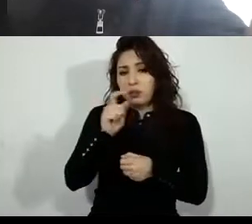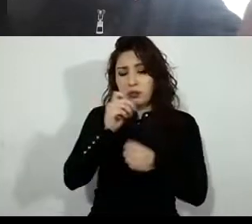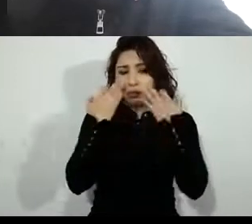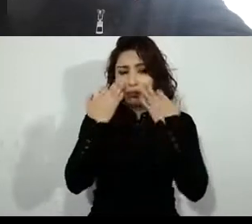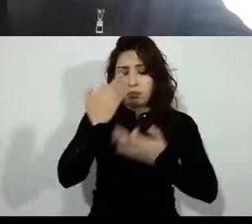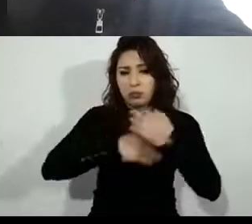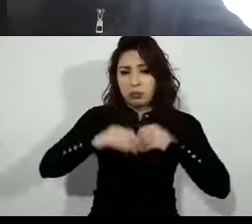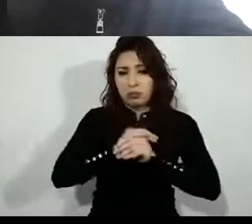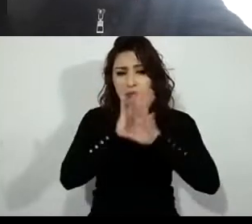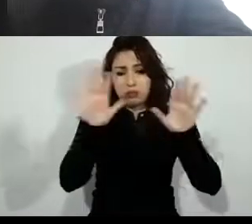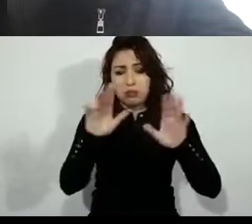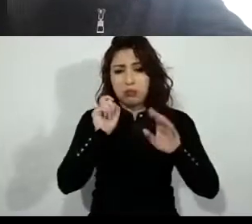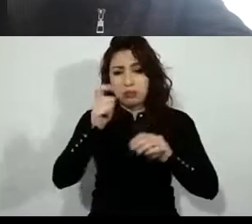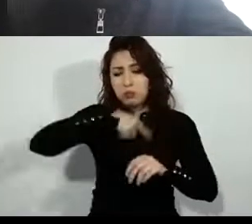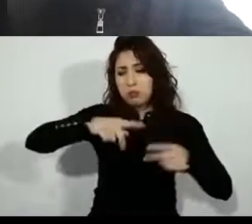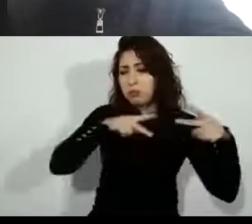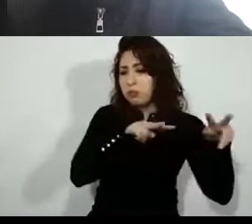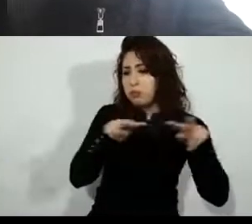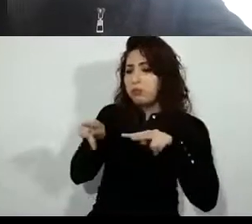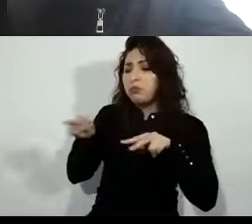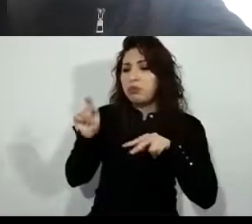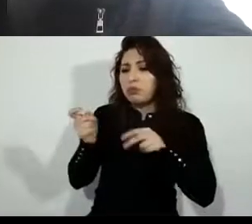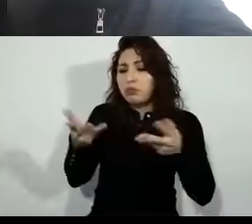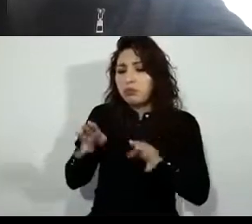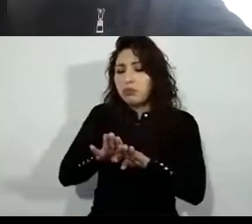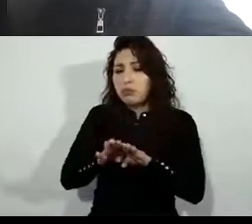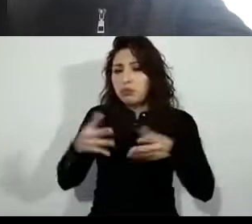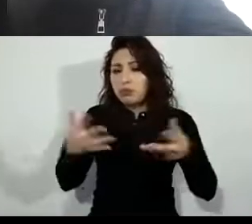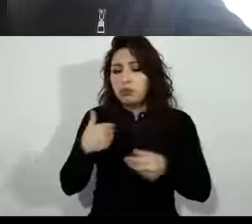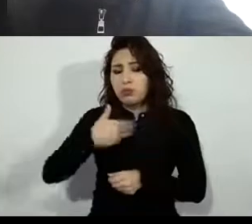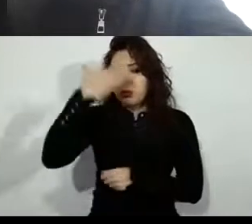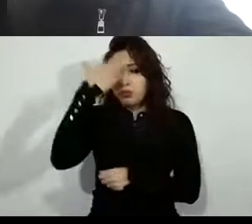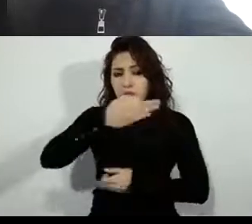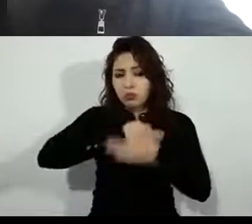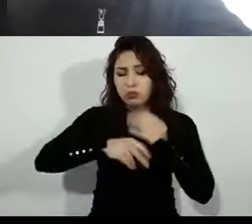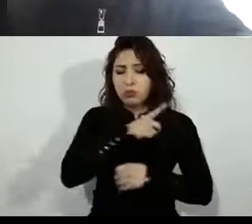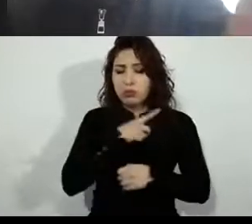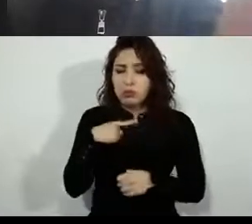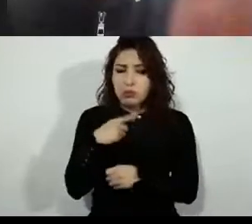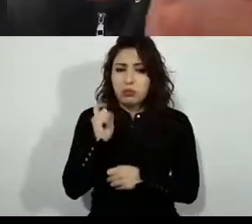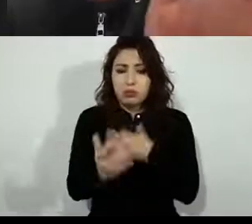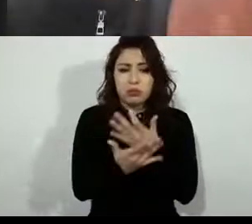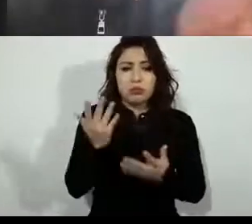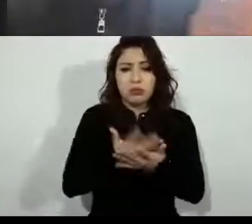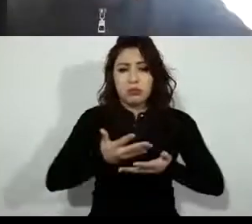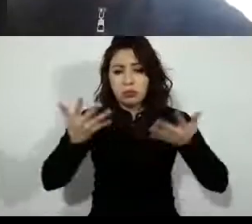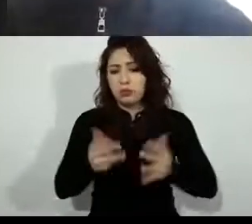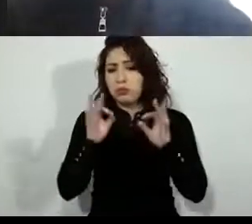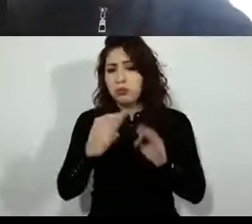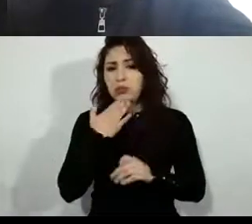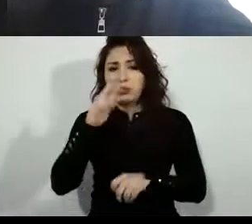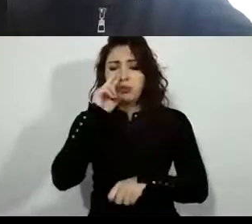que todas las unidades de gasto debemos actuar con responsabilidad y sensibilidad para aportar